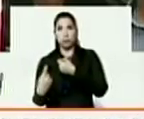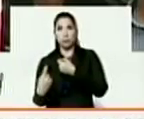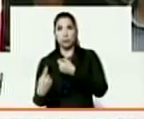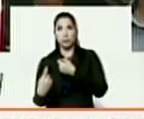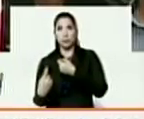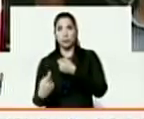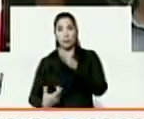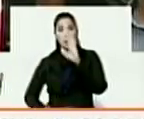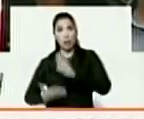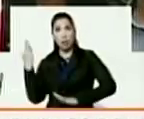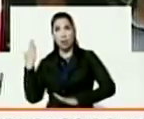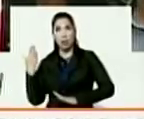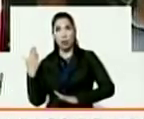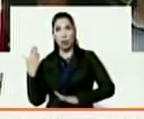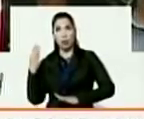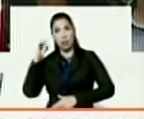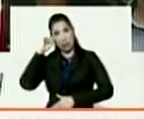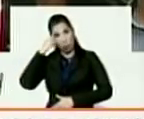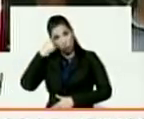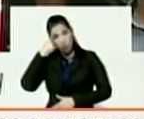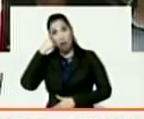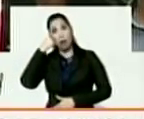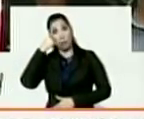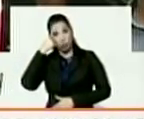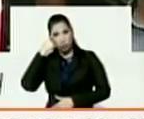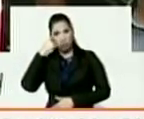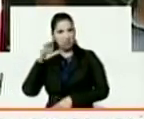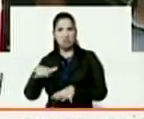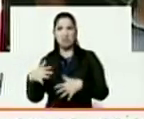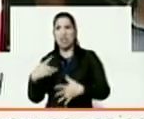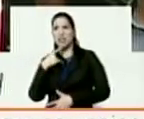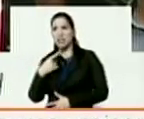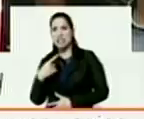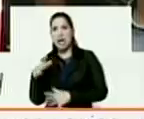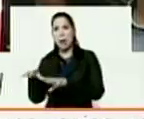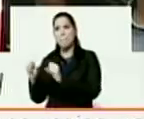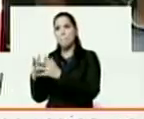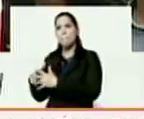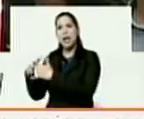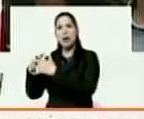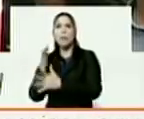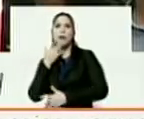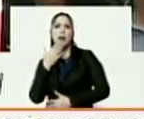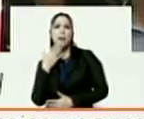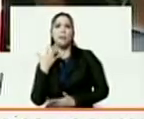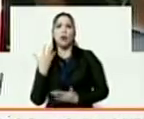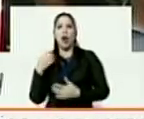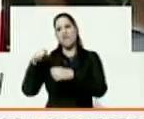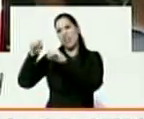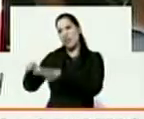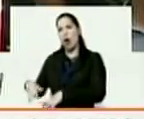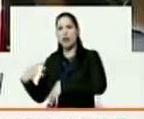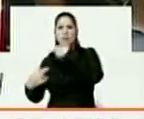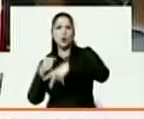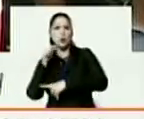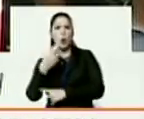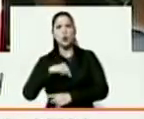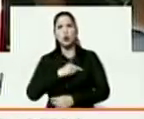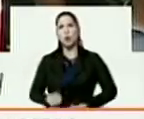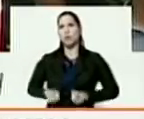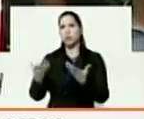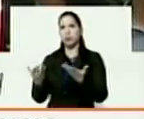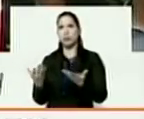se han ido y recordemos los ofrecimientos recordemos los ofrecimientos abandonen la revolución que le vamos a dar